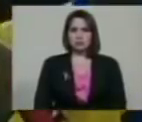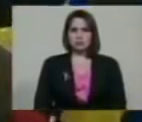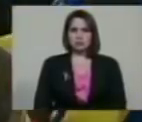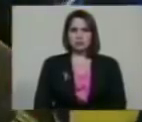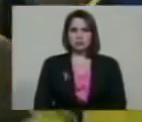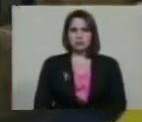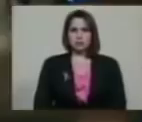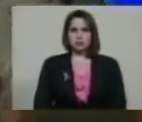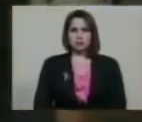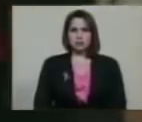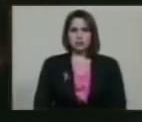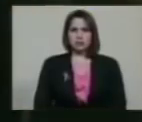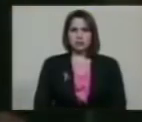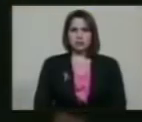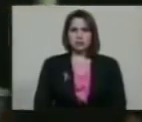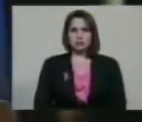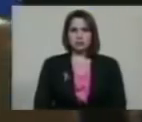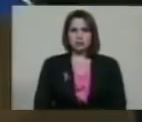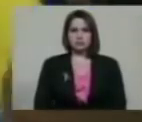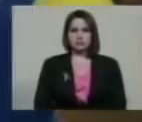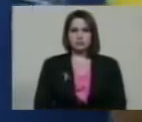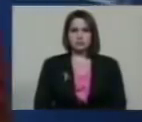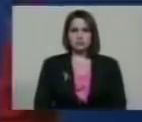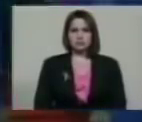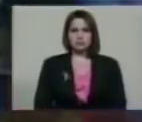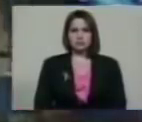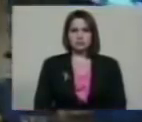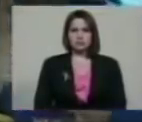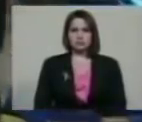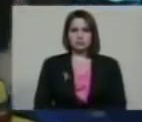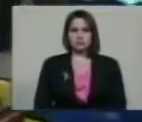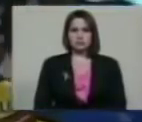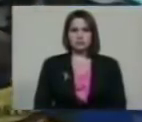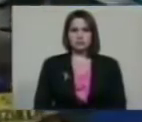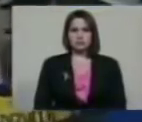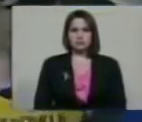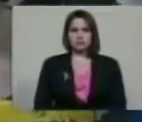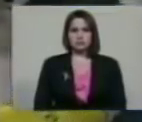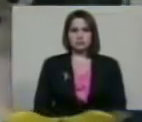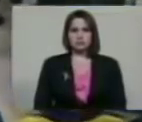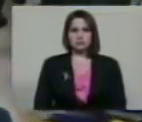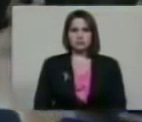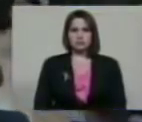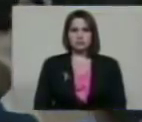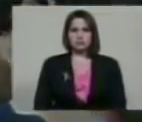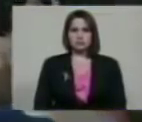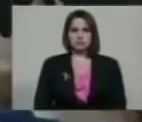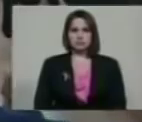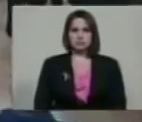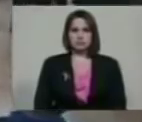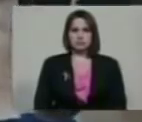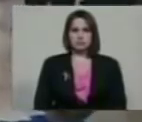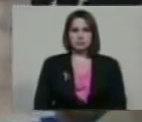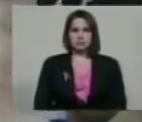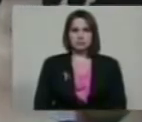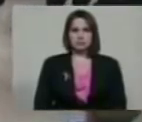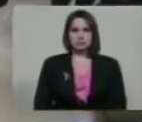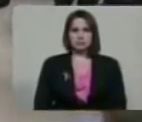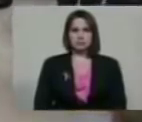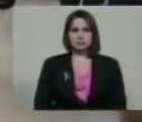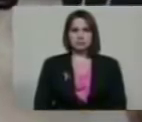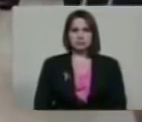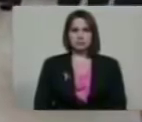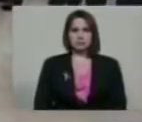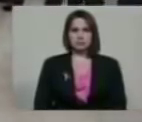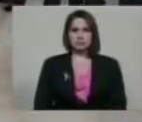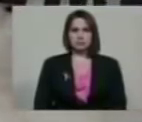esta edición de los Juegos Olímpicos de la Juventud. Una de las disciplinas en las que se tuvo medalla de oro fue la de la